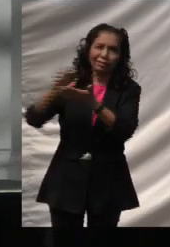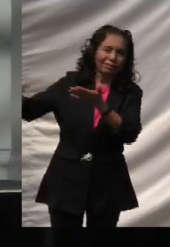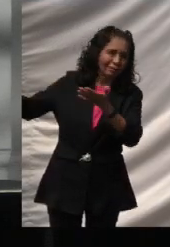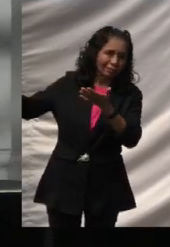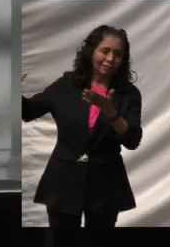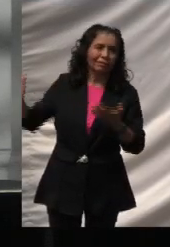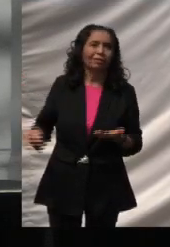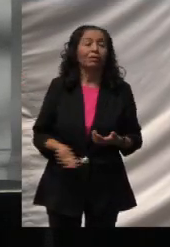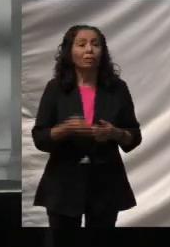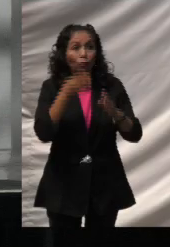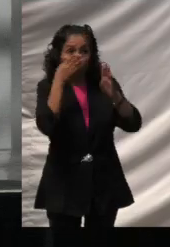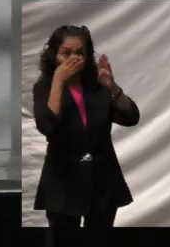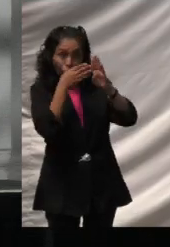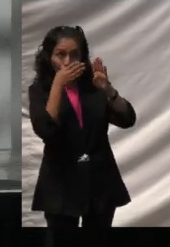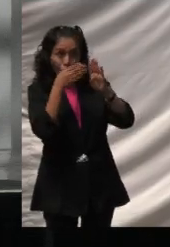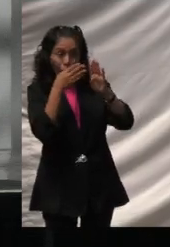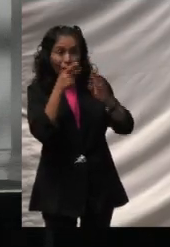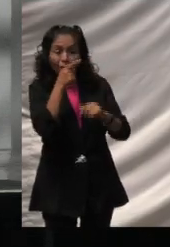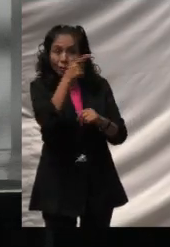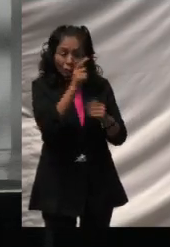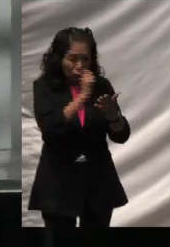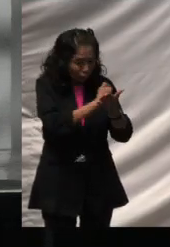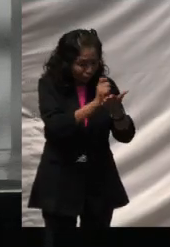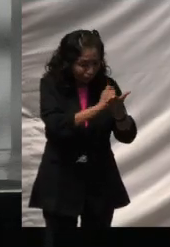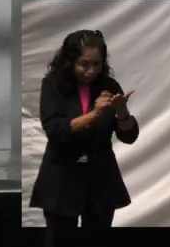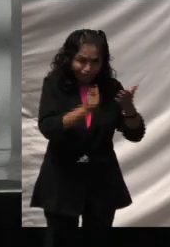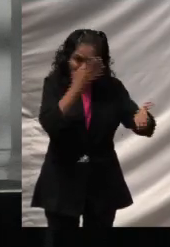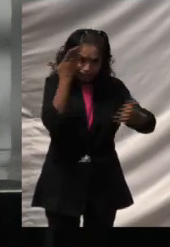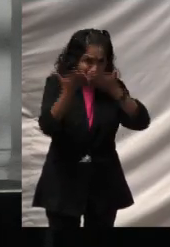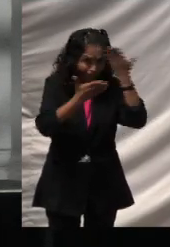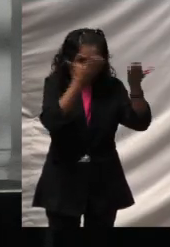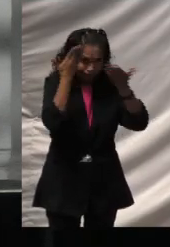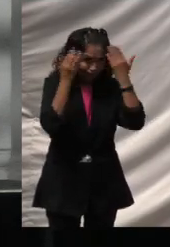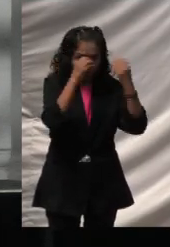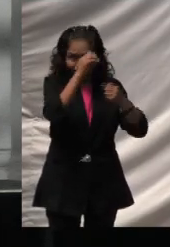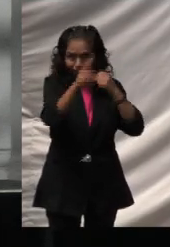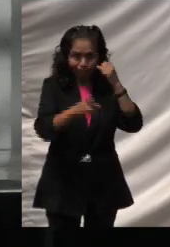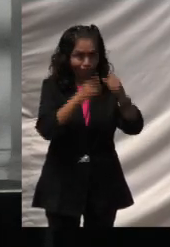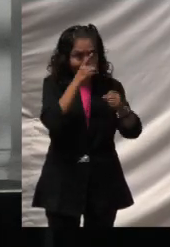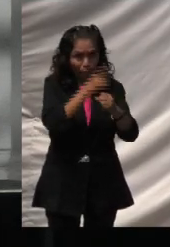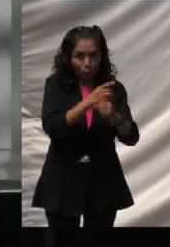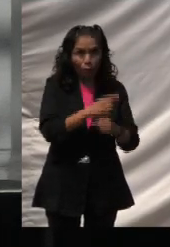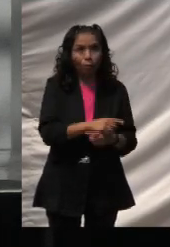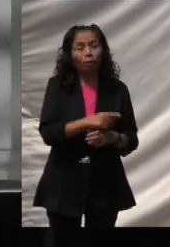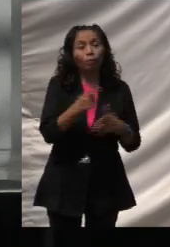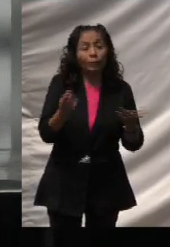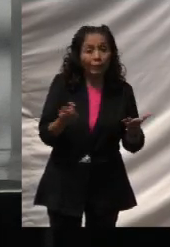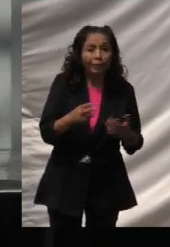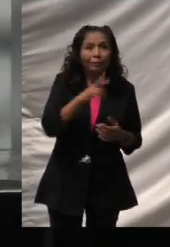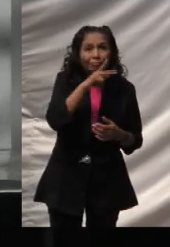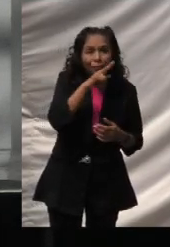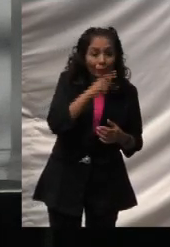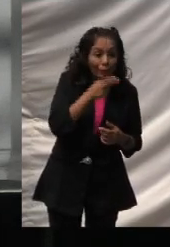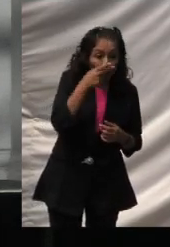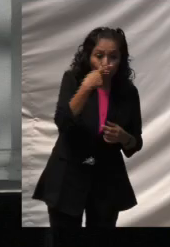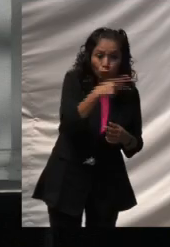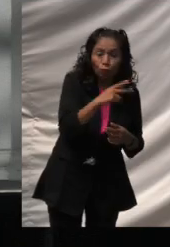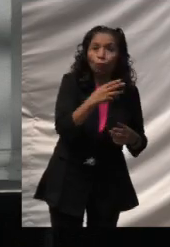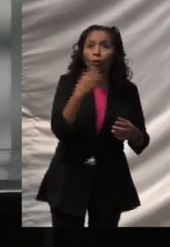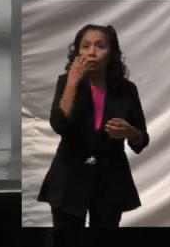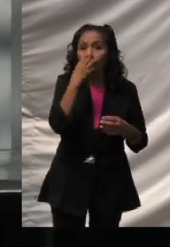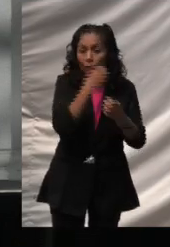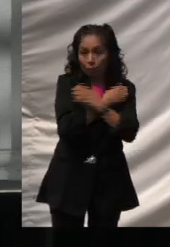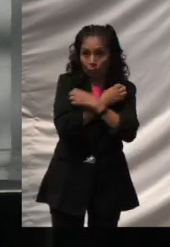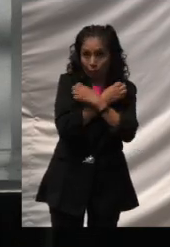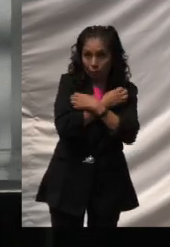relajistas, con la finalidad de que tuvieran mejores calificaciones y oportunidades, ya que a ella le preocupaba su educación. Ella,